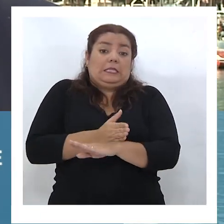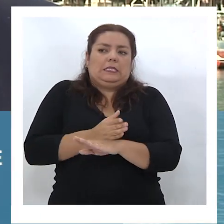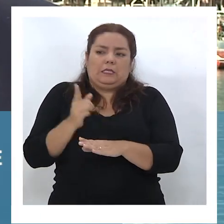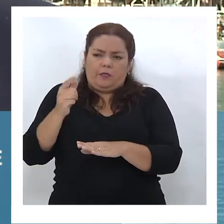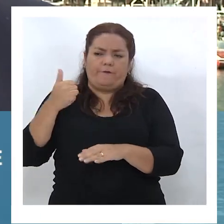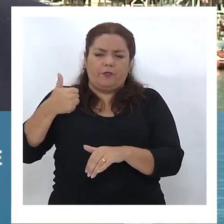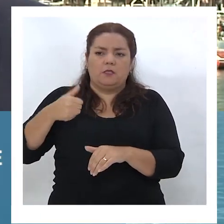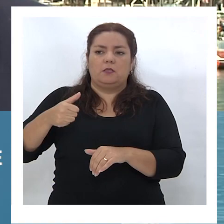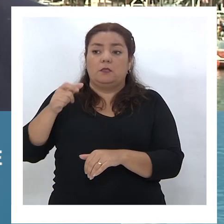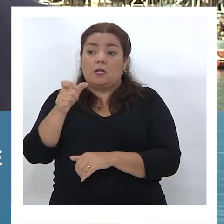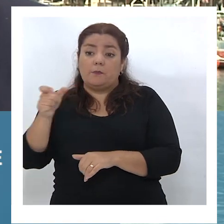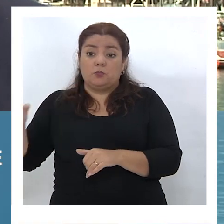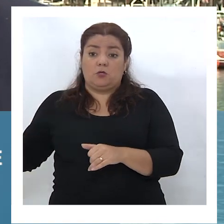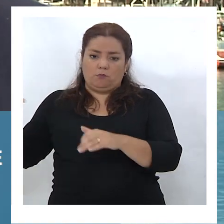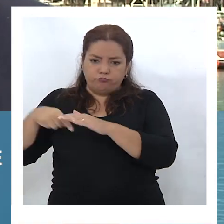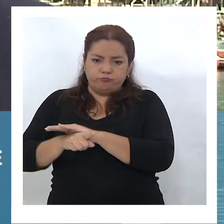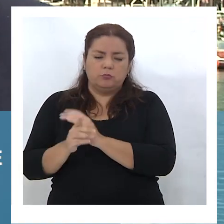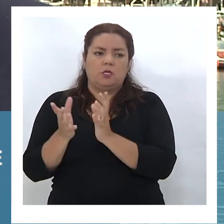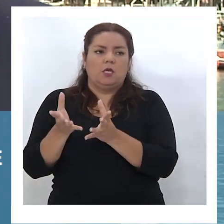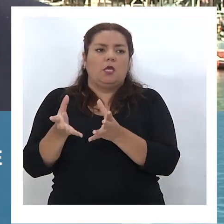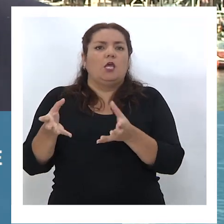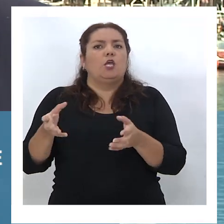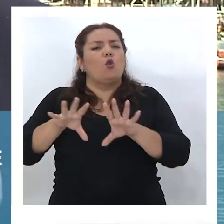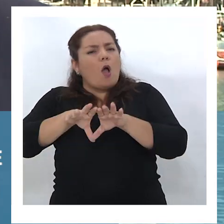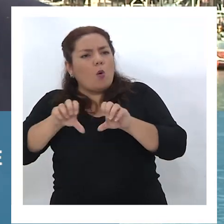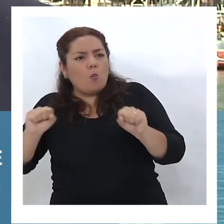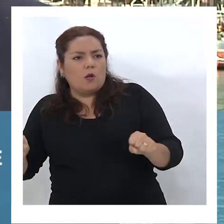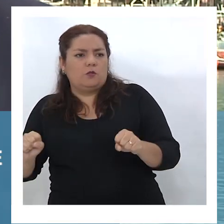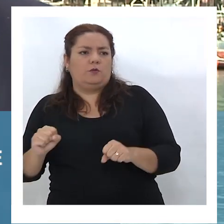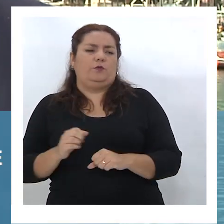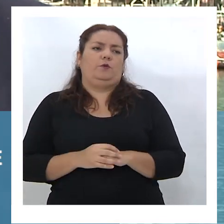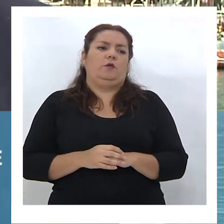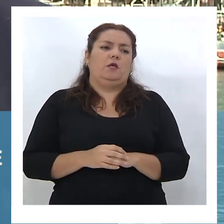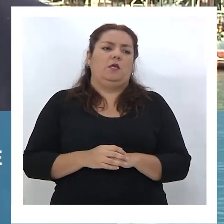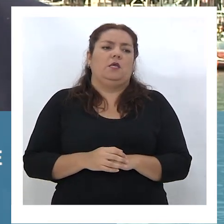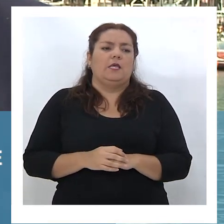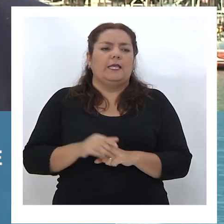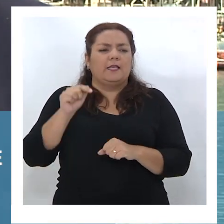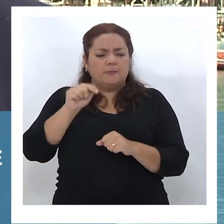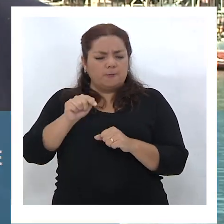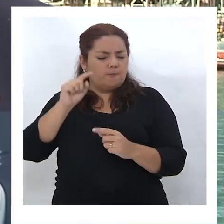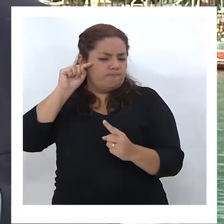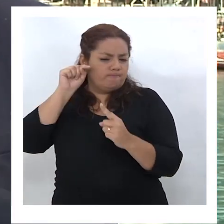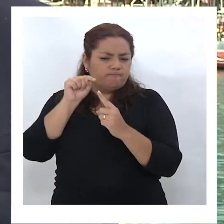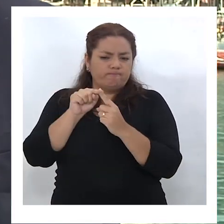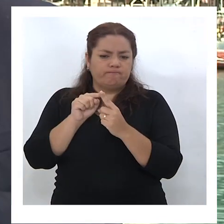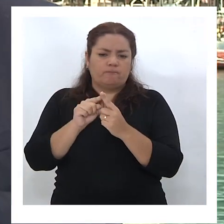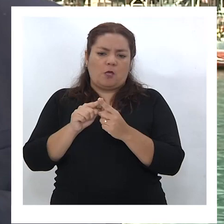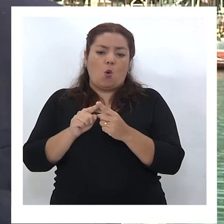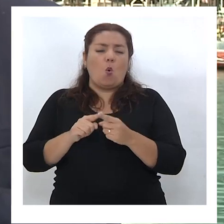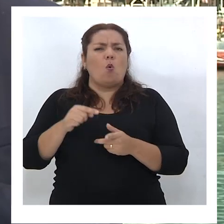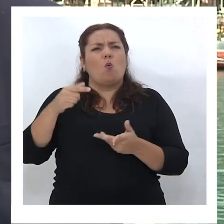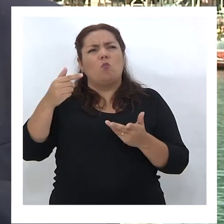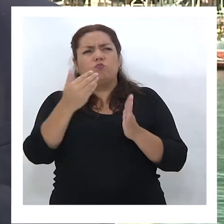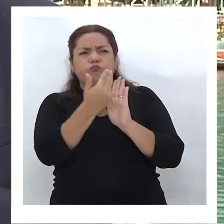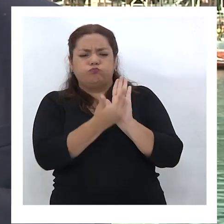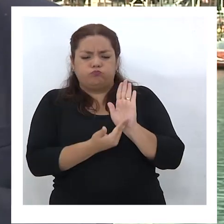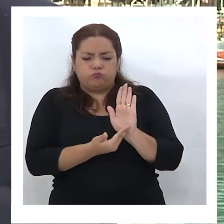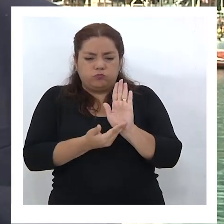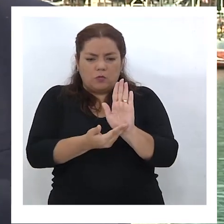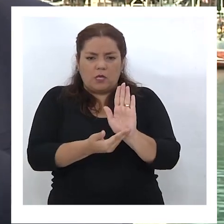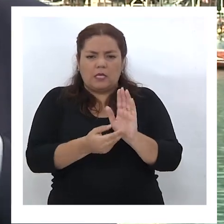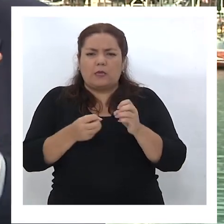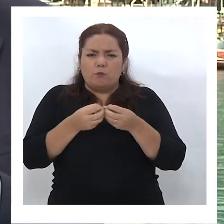proyectos y los acuerdos de gestión de cuenca. Y los acuerdos de gestión de cuenca precisamente tratan de implementar un modelo que es